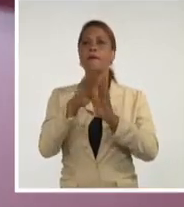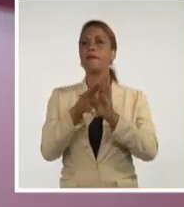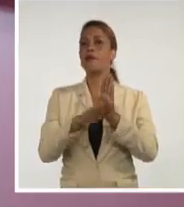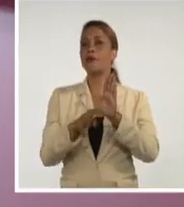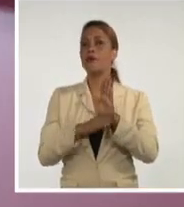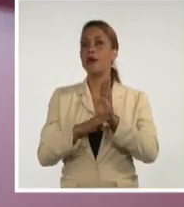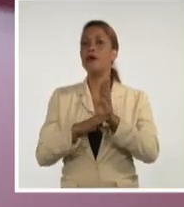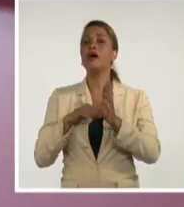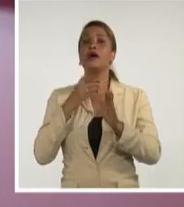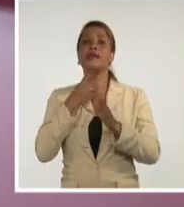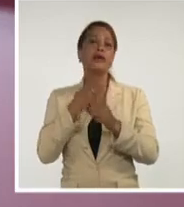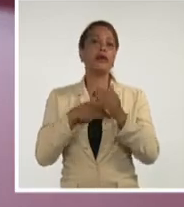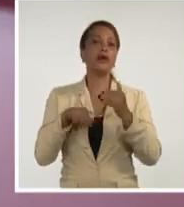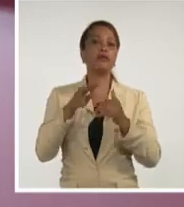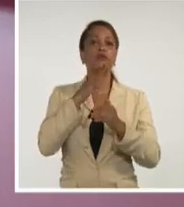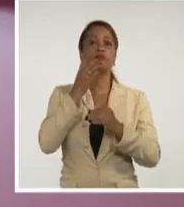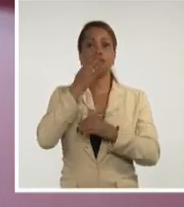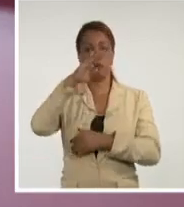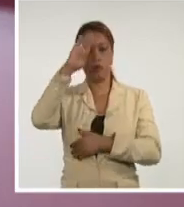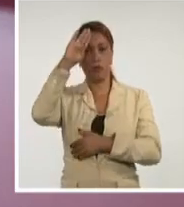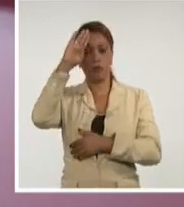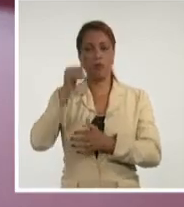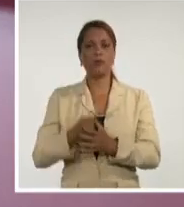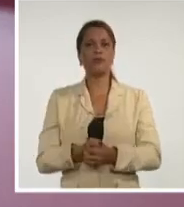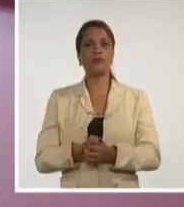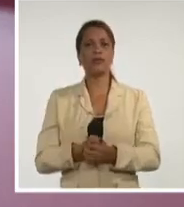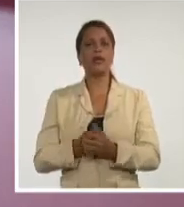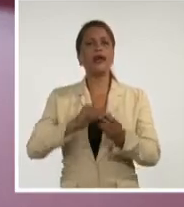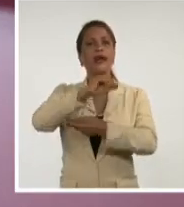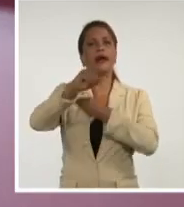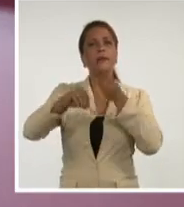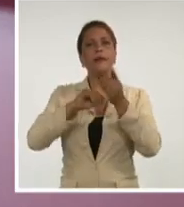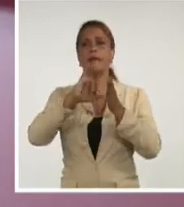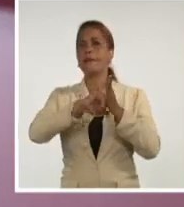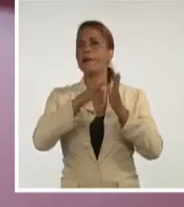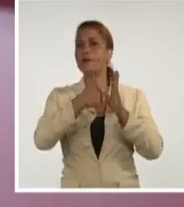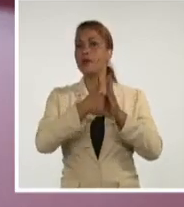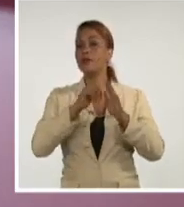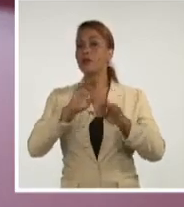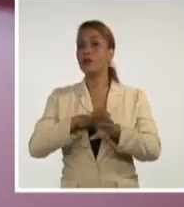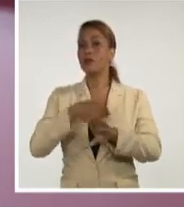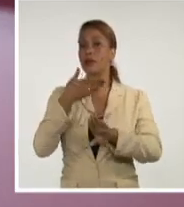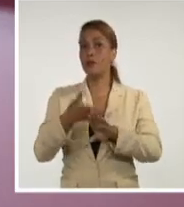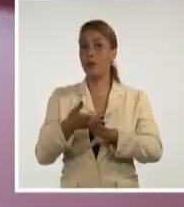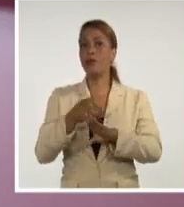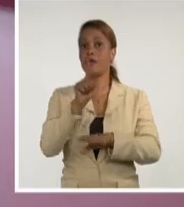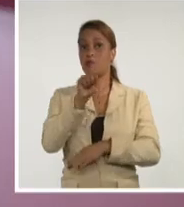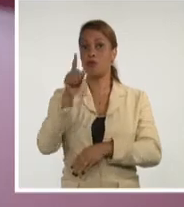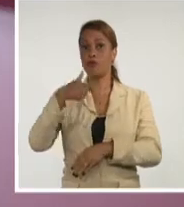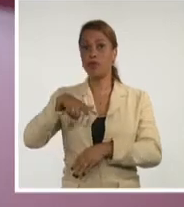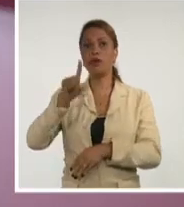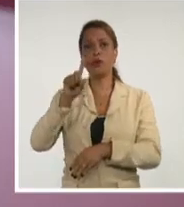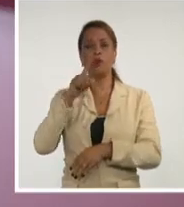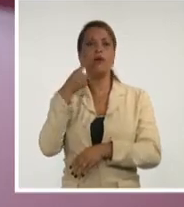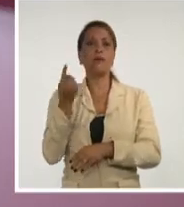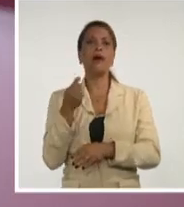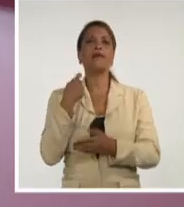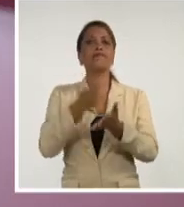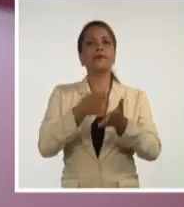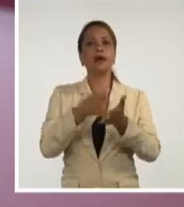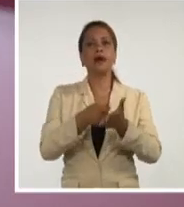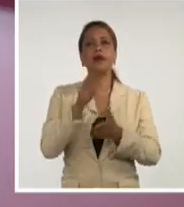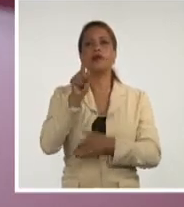su convocatoria sugiere adecuar los proyectos al nuevo contexto tras los sucesos del 11 de julio y destinará 2 millones de dólares